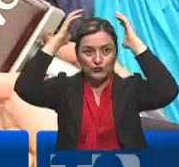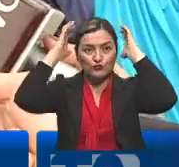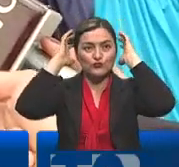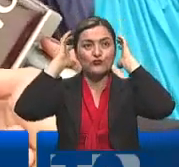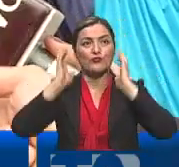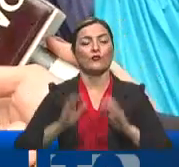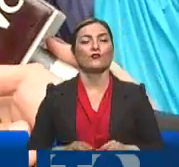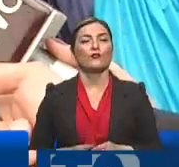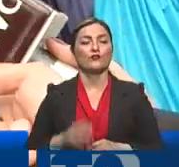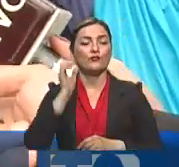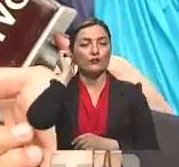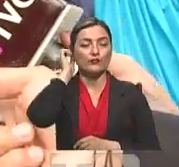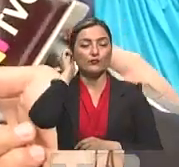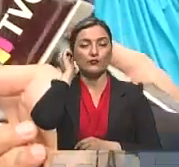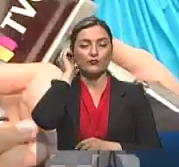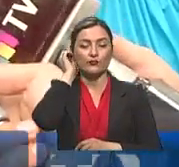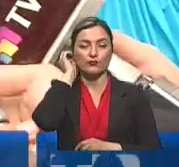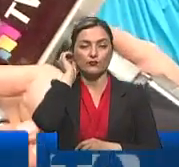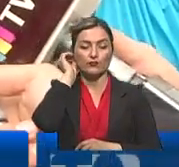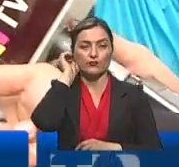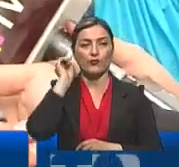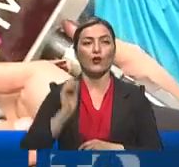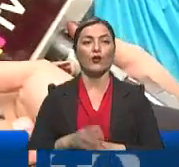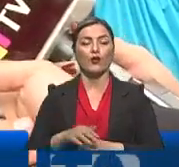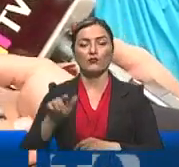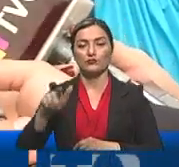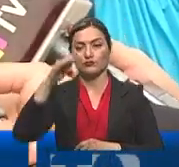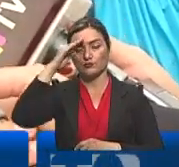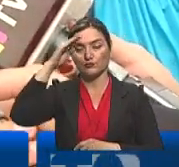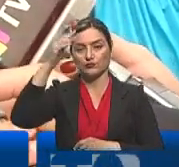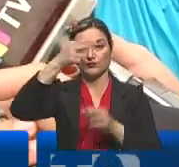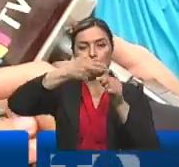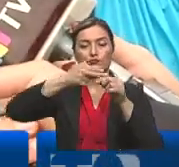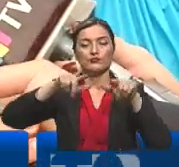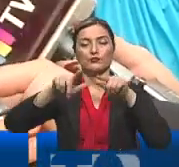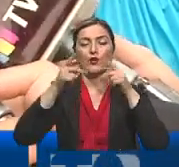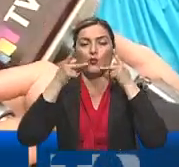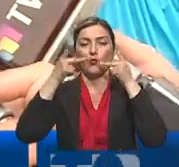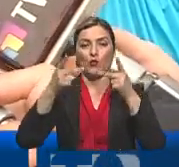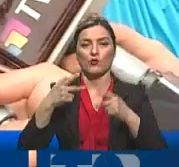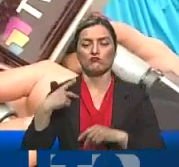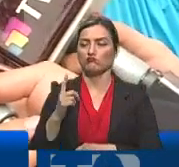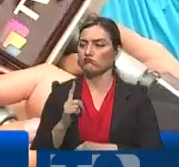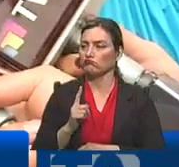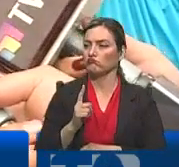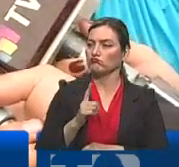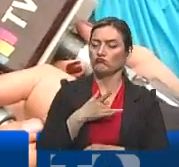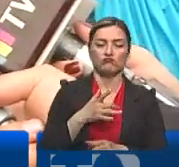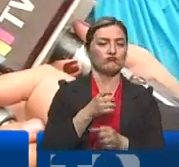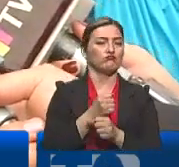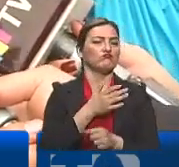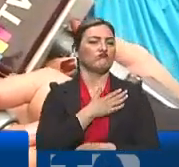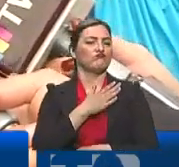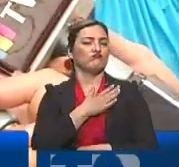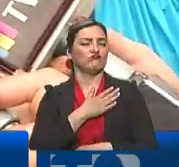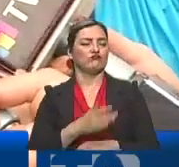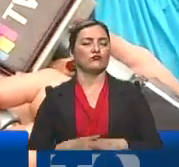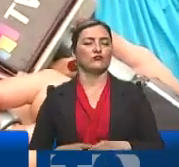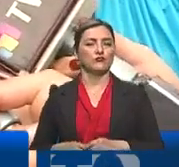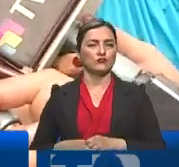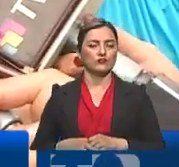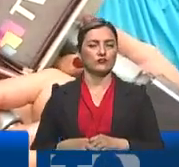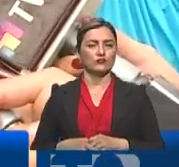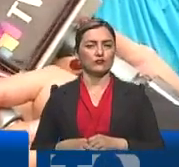les va a permitir a los agentes participar en el espacio público cumpliendo su misión con mayor seguridad y confianza esa es la